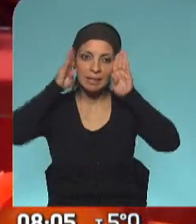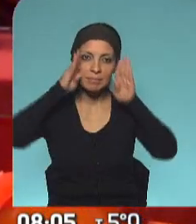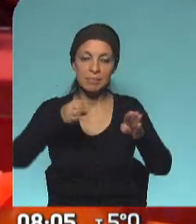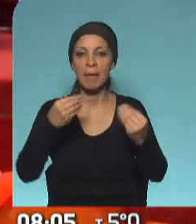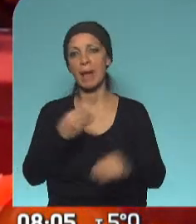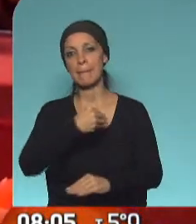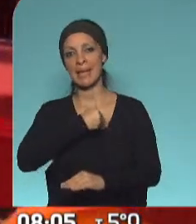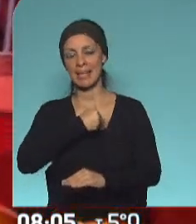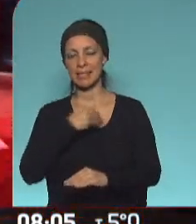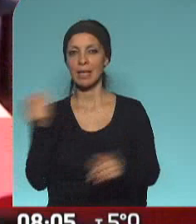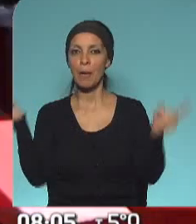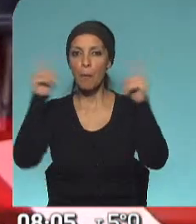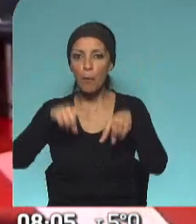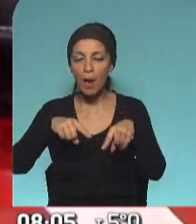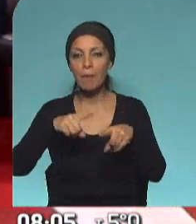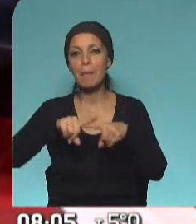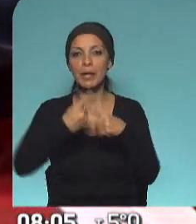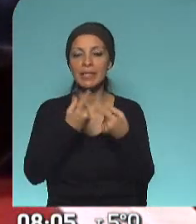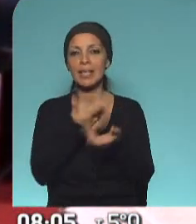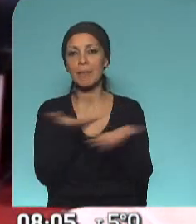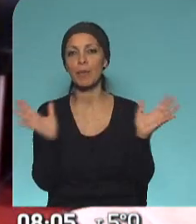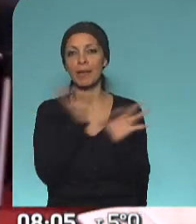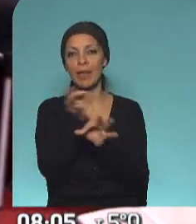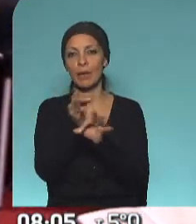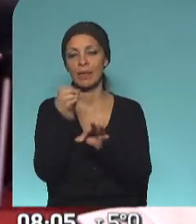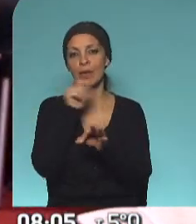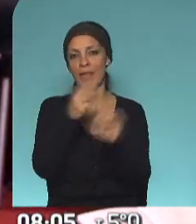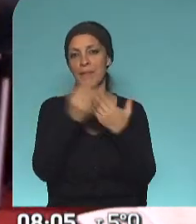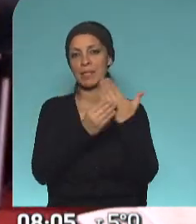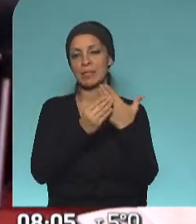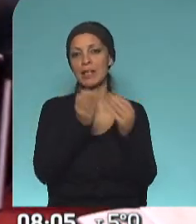volvamos a poder tener esta política pública educativa desde el Ministerio de Educación de la Nación.